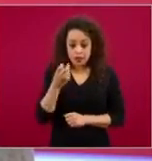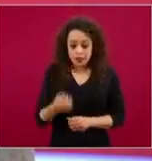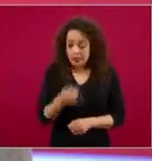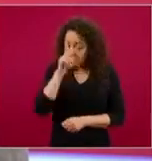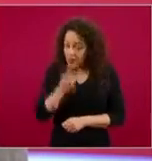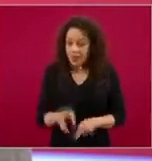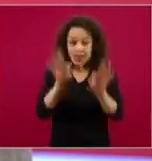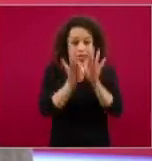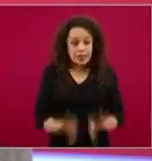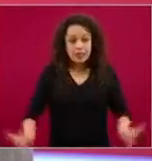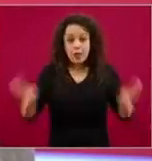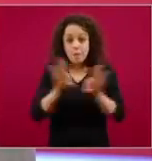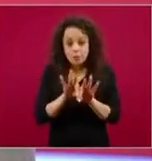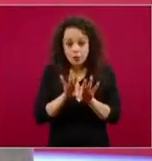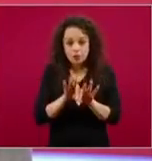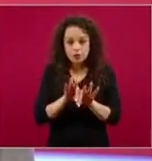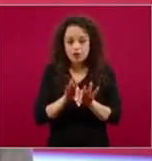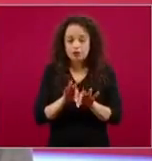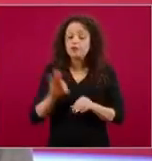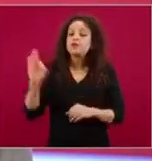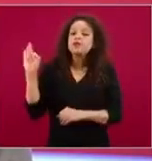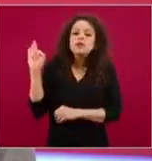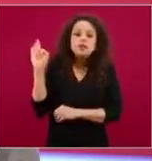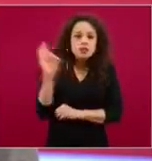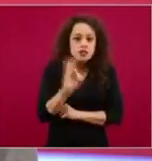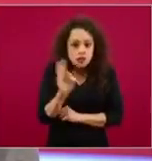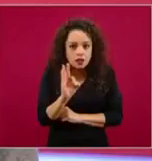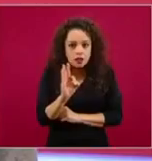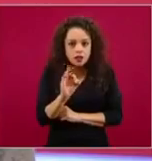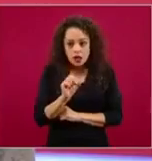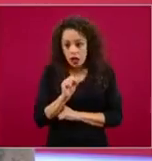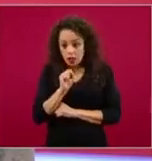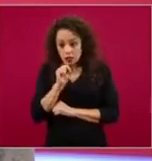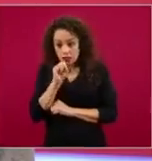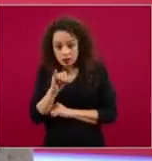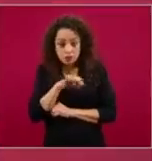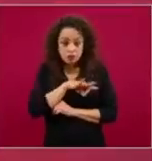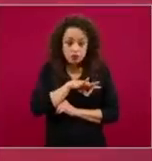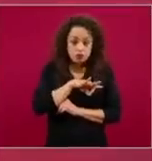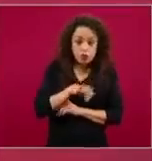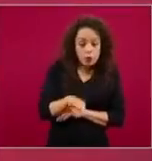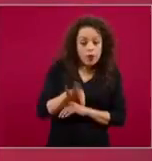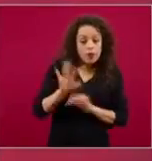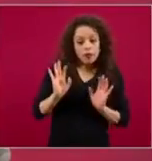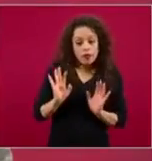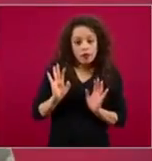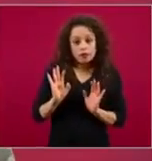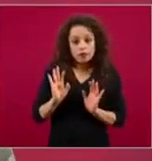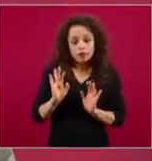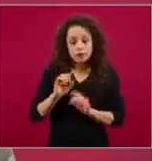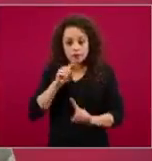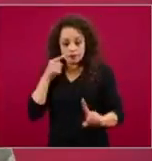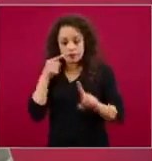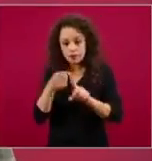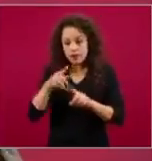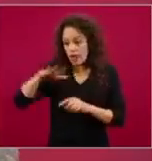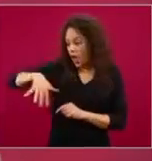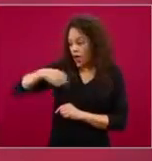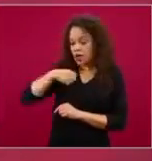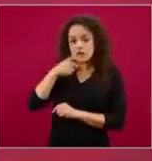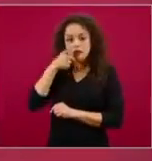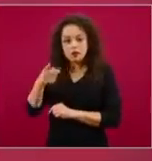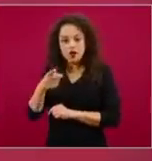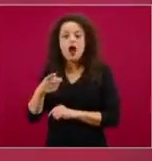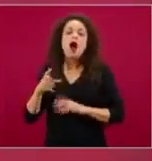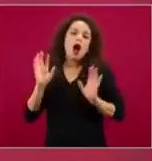fundamental, sí y solo sí se dan las condiciones que dieron lugar a la predicción, entonces va a